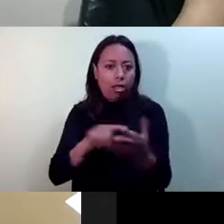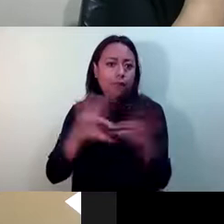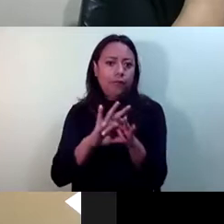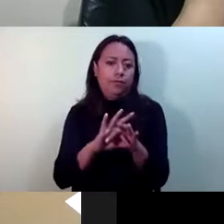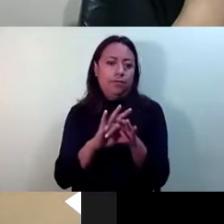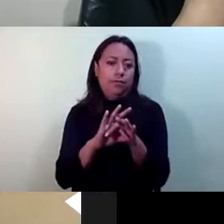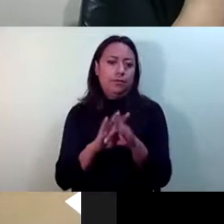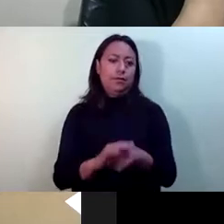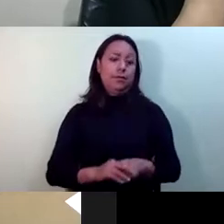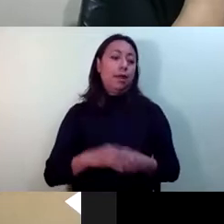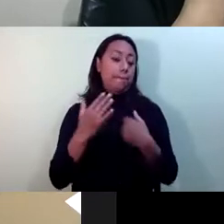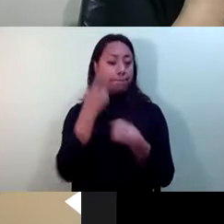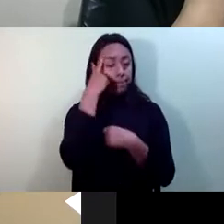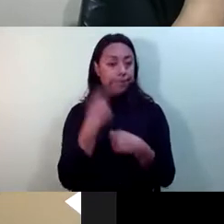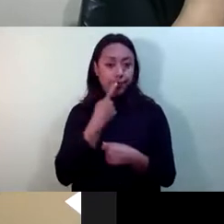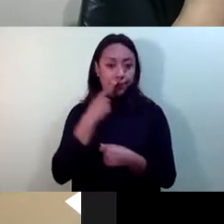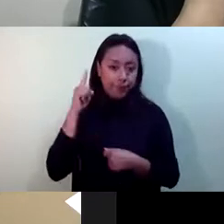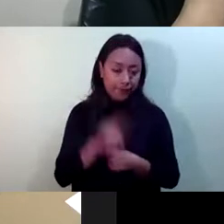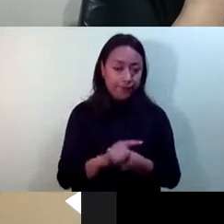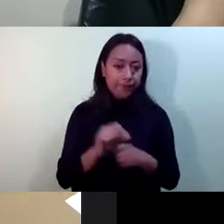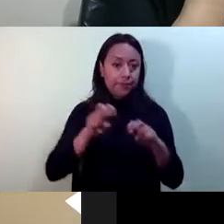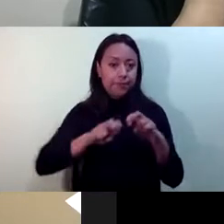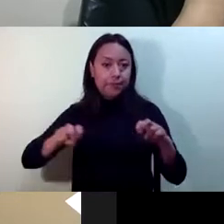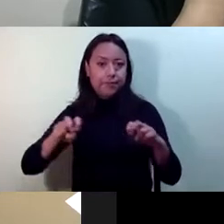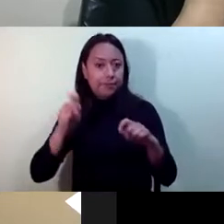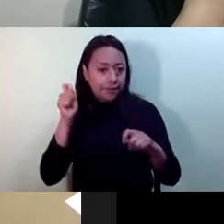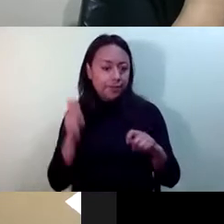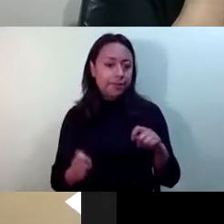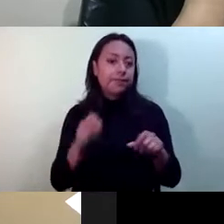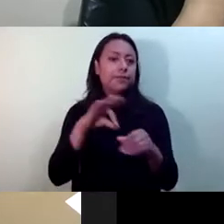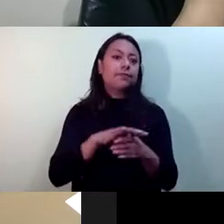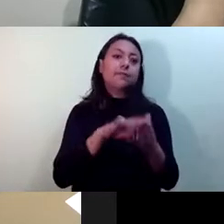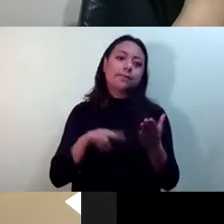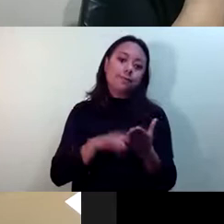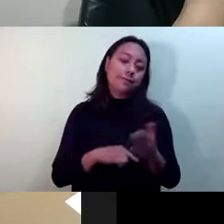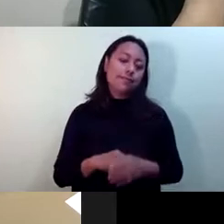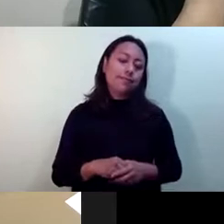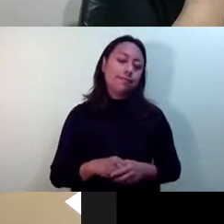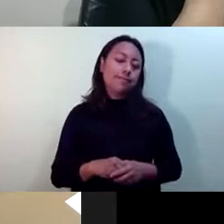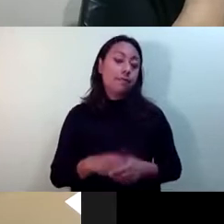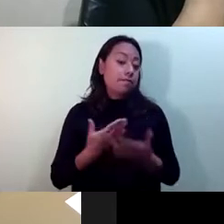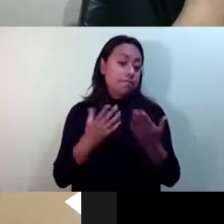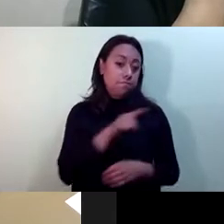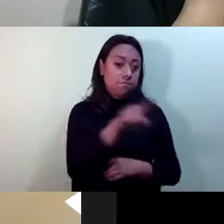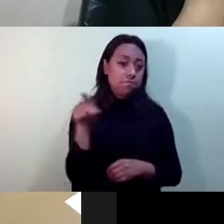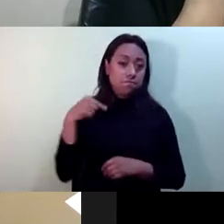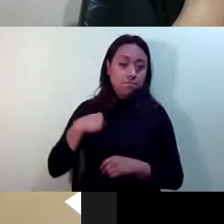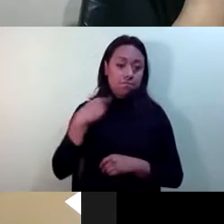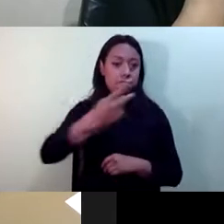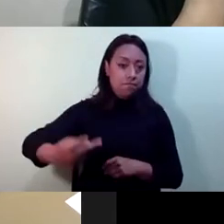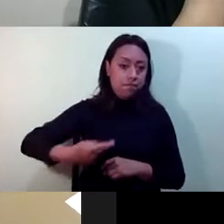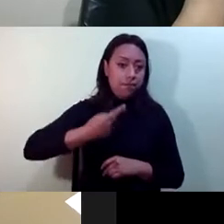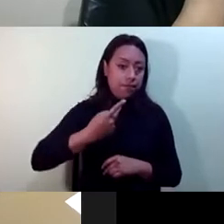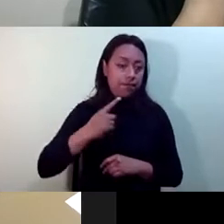la demanda del Tribunal Electoral. Ahora, si ustedes me preguntan, yo diría que